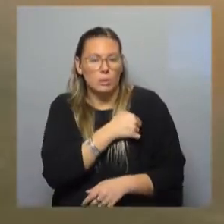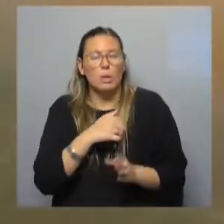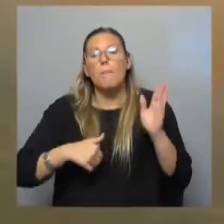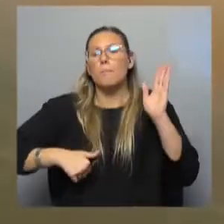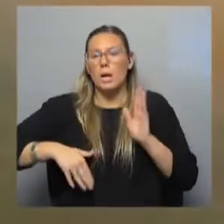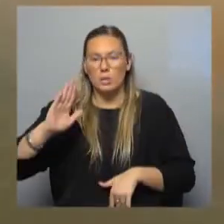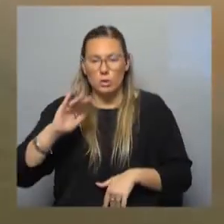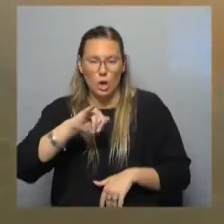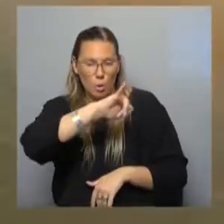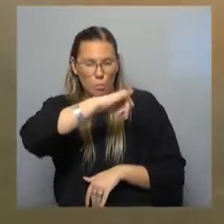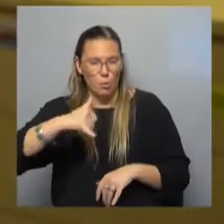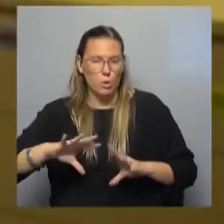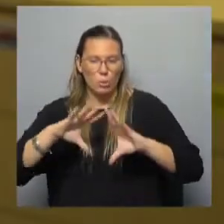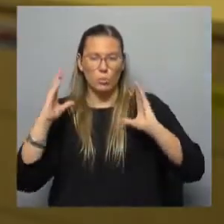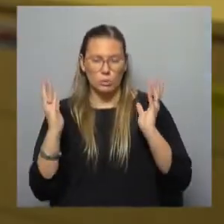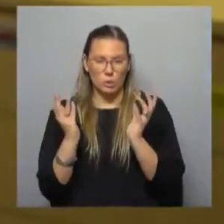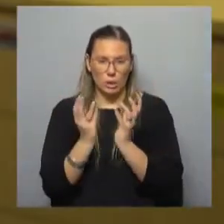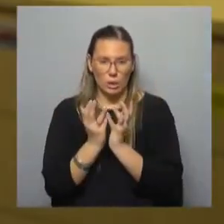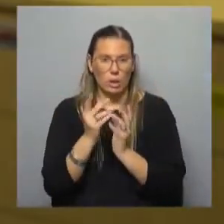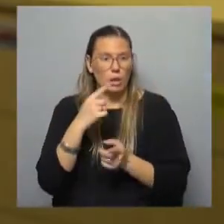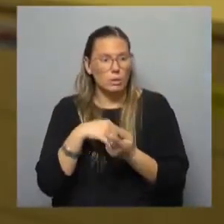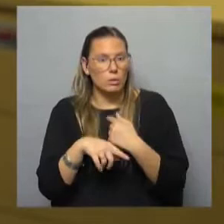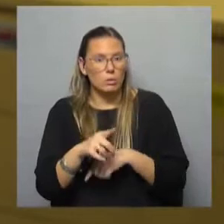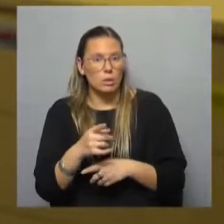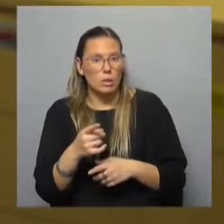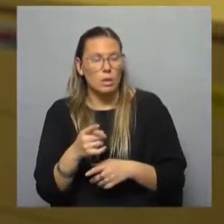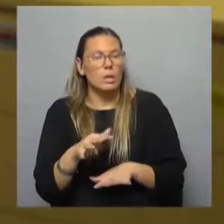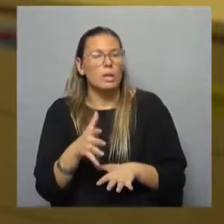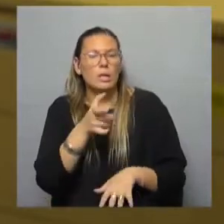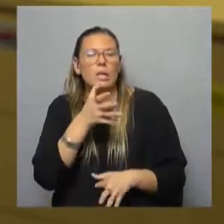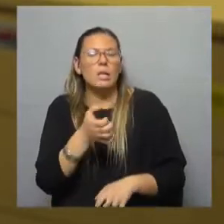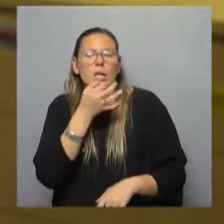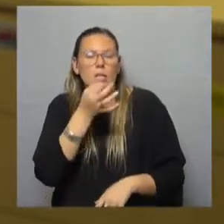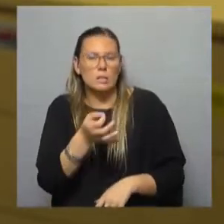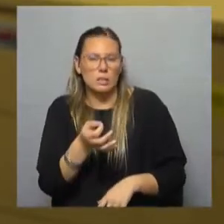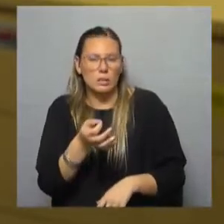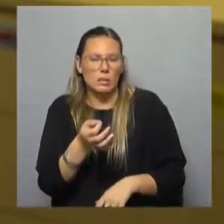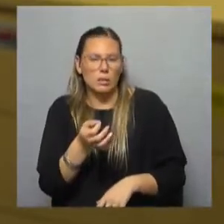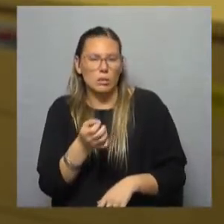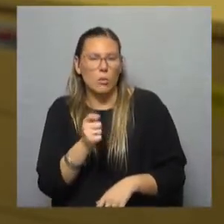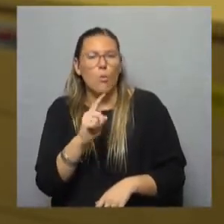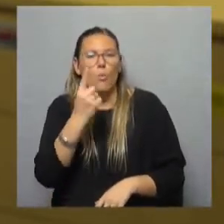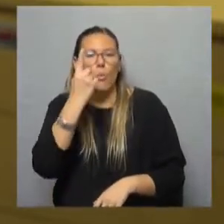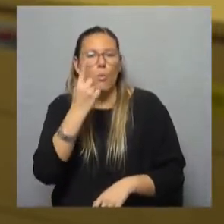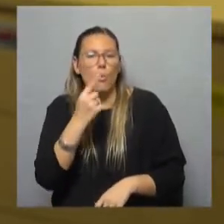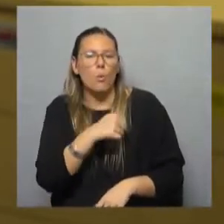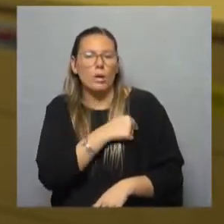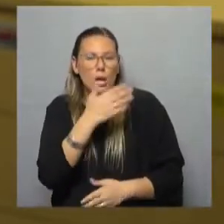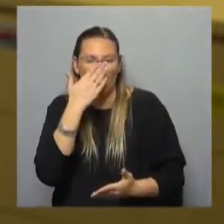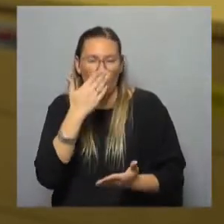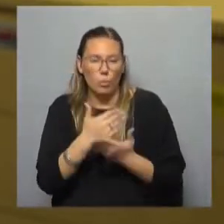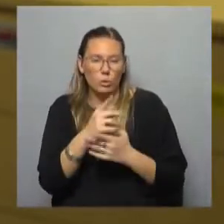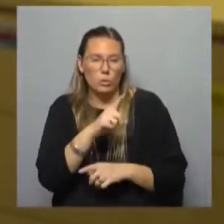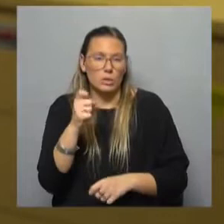mayores que el promedio mundial, de tal manera que estamos hablando de aumento de 1 grado en el último siglo, que es